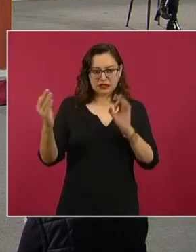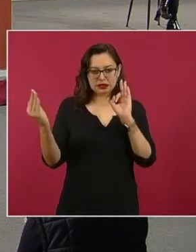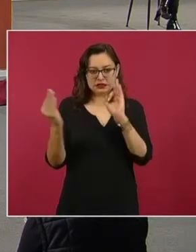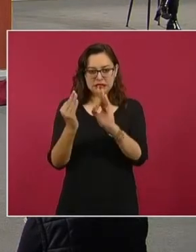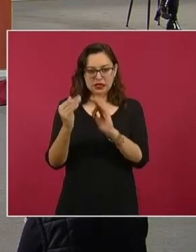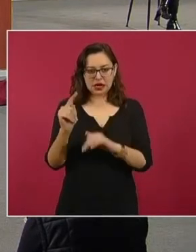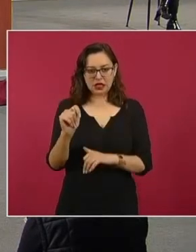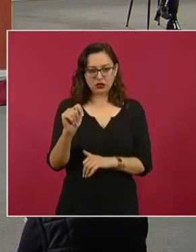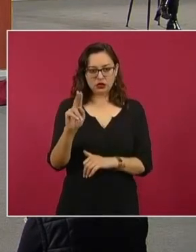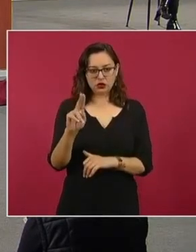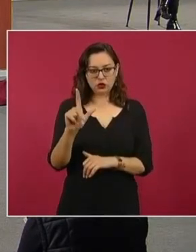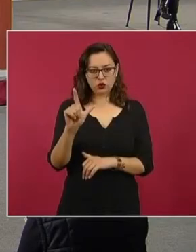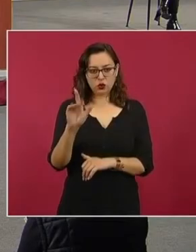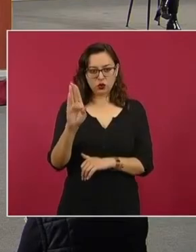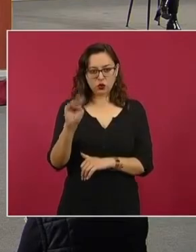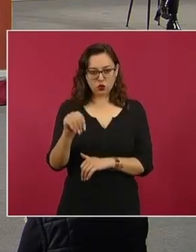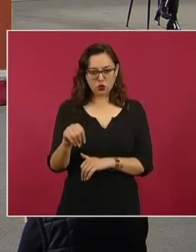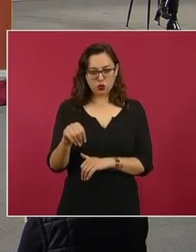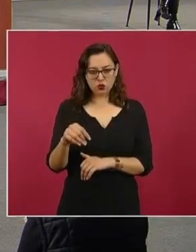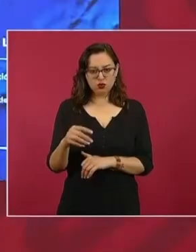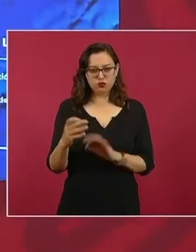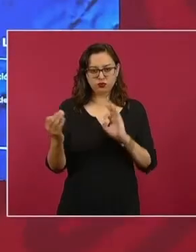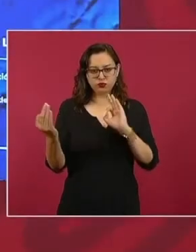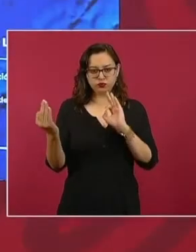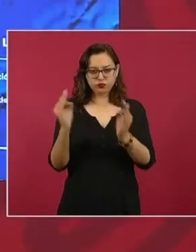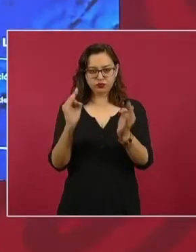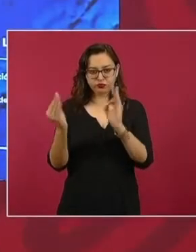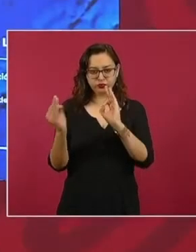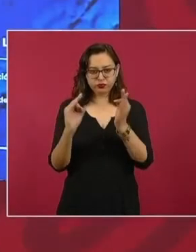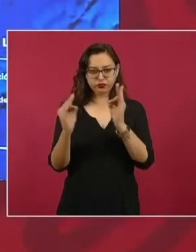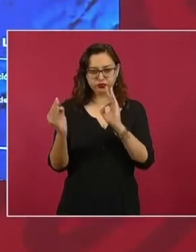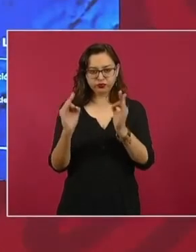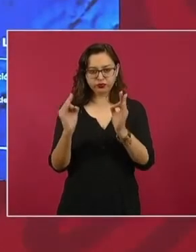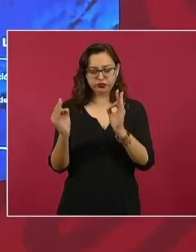Por aquí. Más cerca, por aquí.